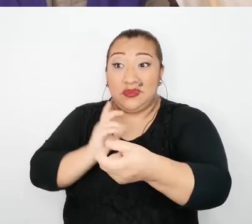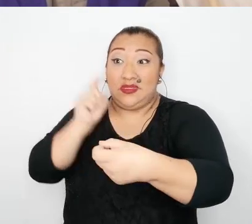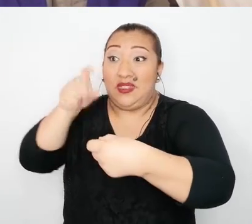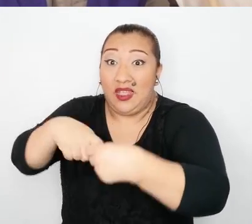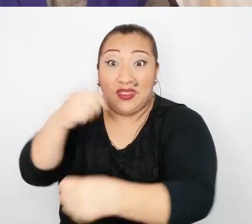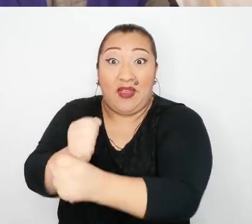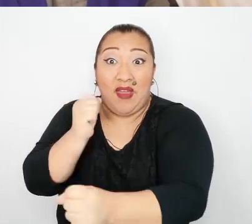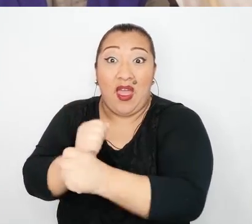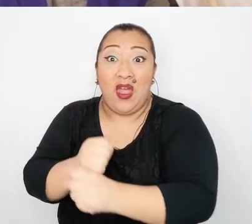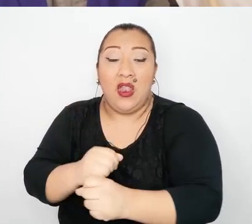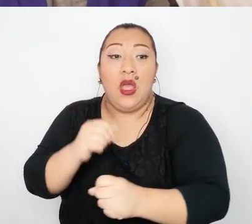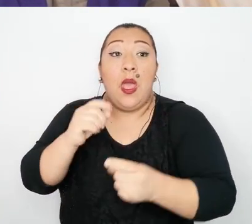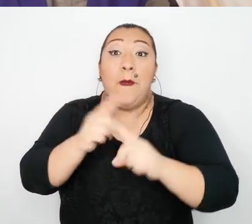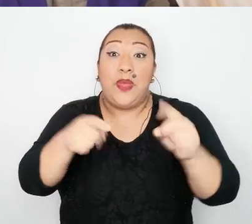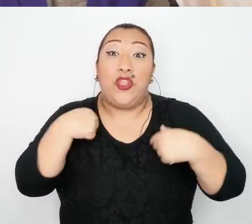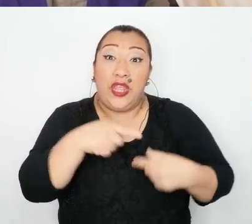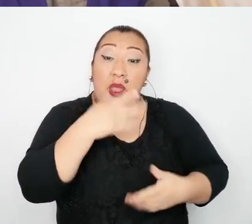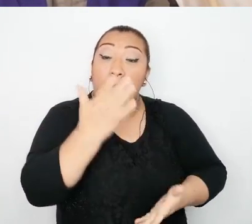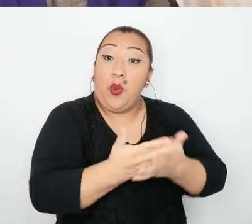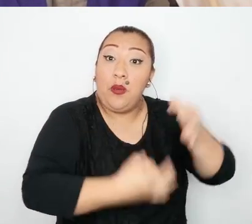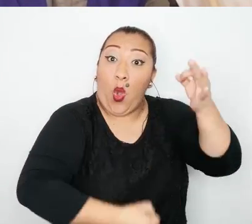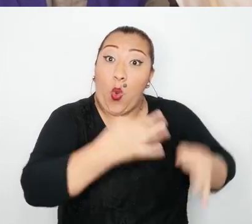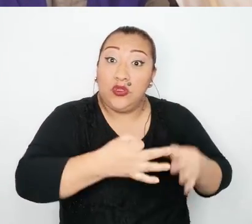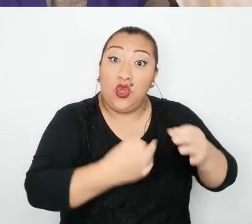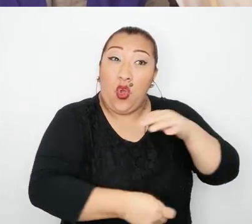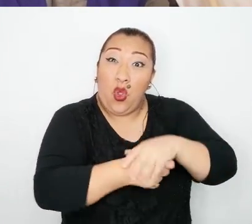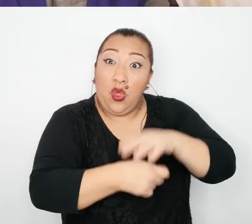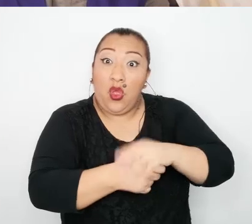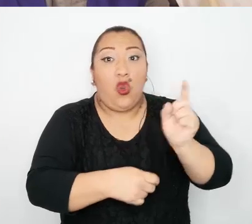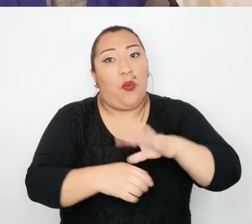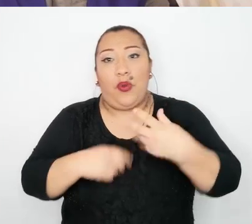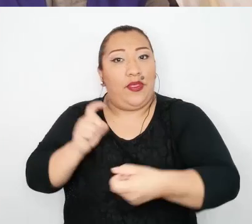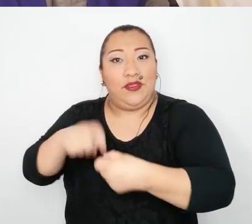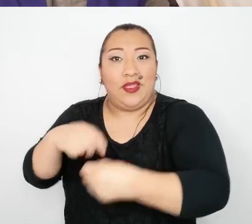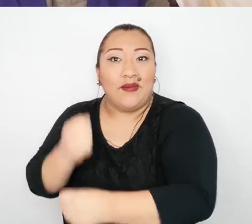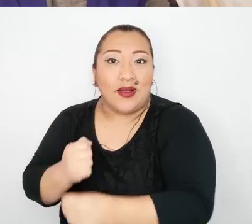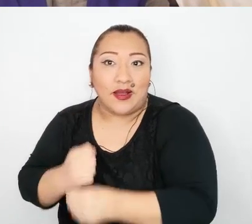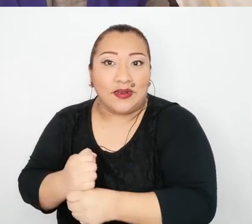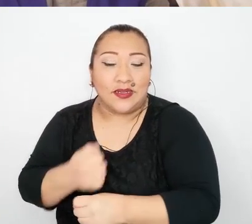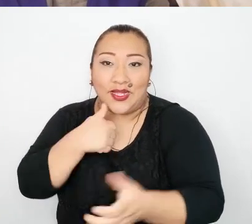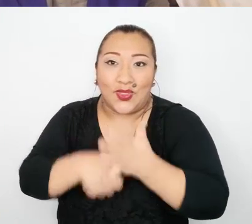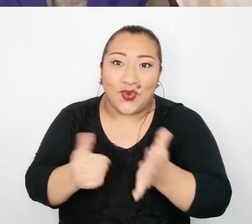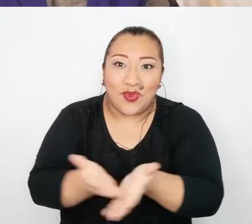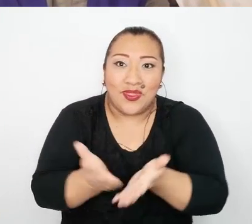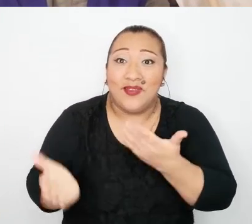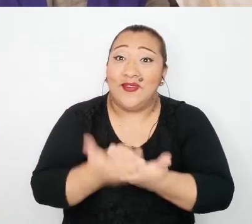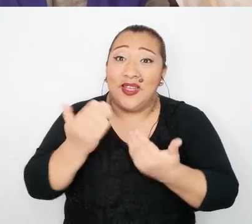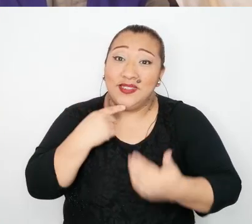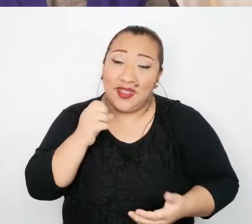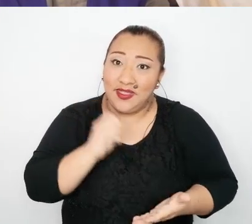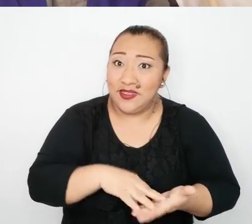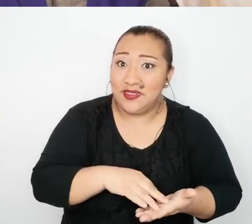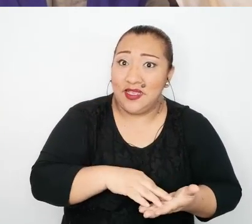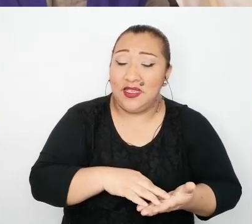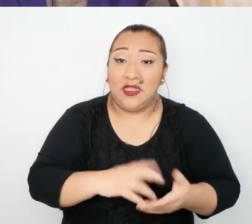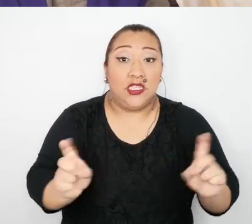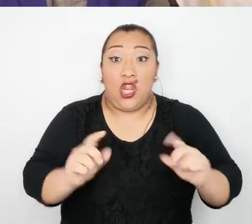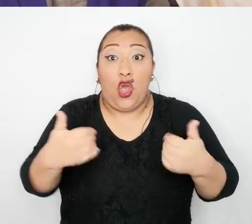esa condición. Y en relación a lo segundo, el documento se expresa por sí